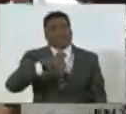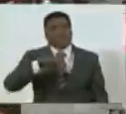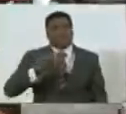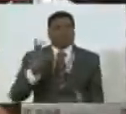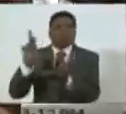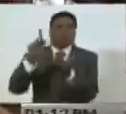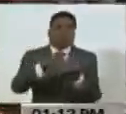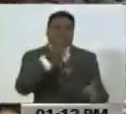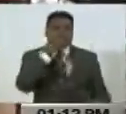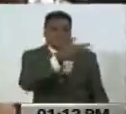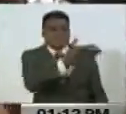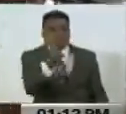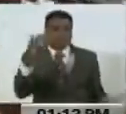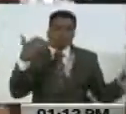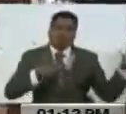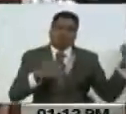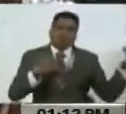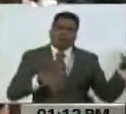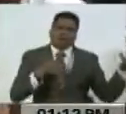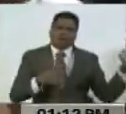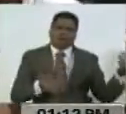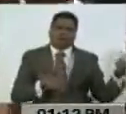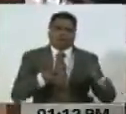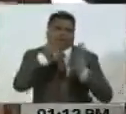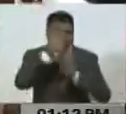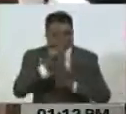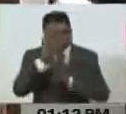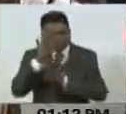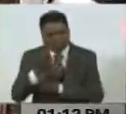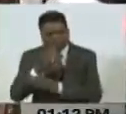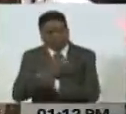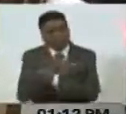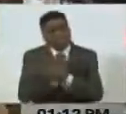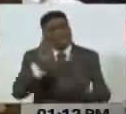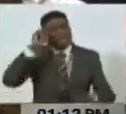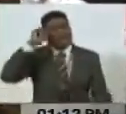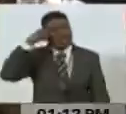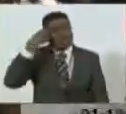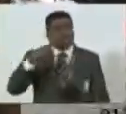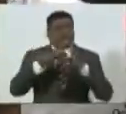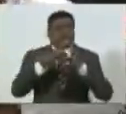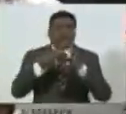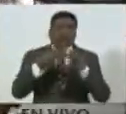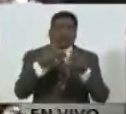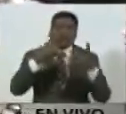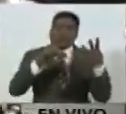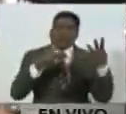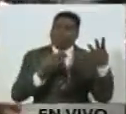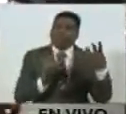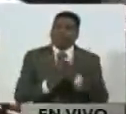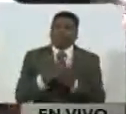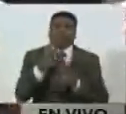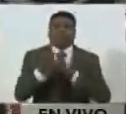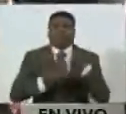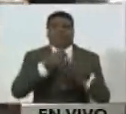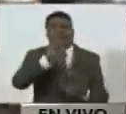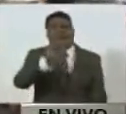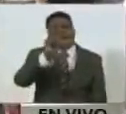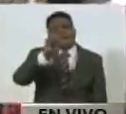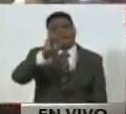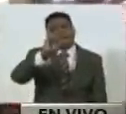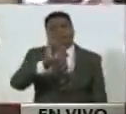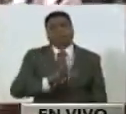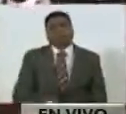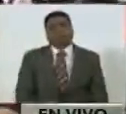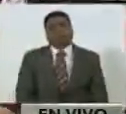pueblo, los cantores populares, para rendirle honor, para recordar todo su legado. Vamos a conversar con ellos. Aquí se